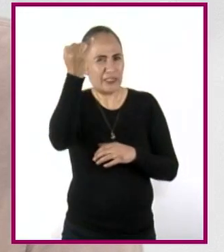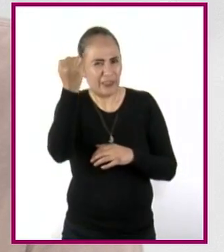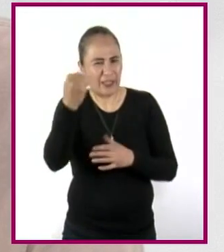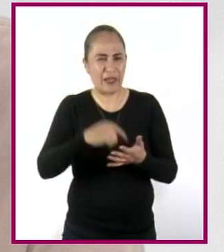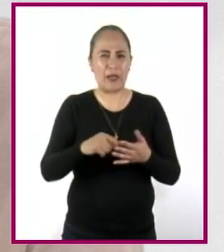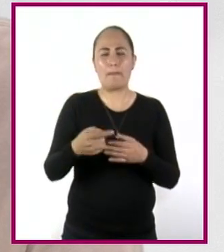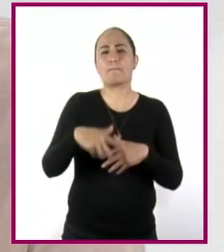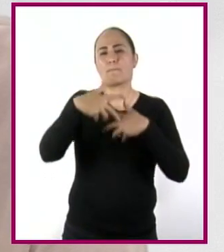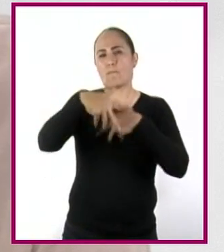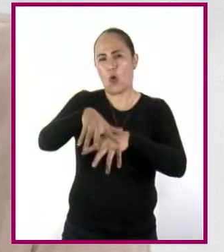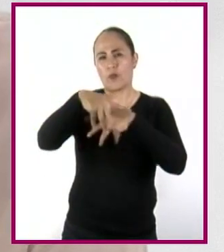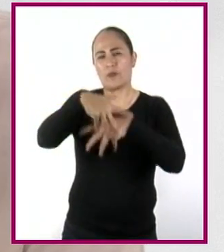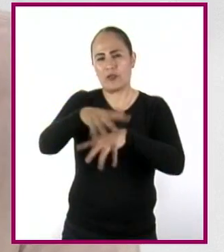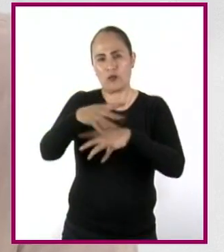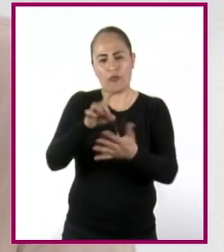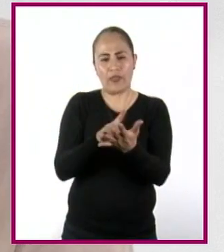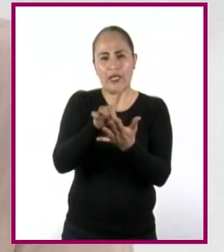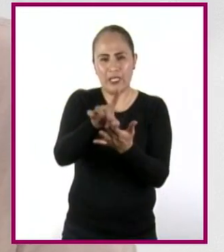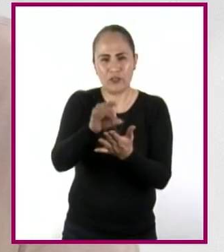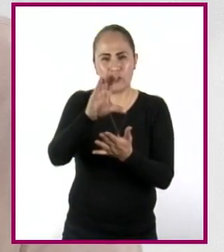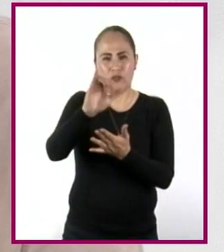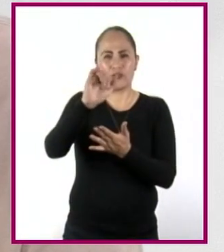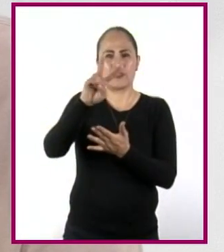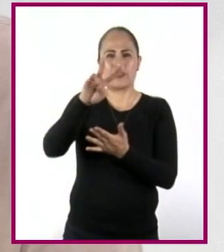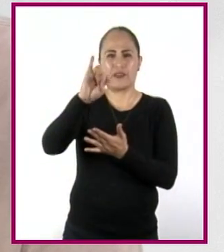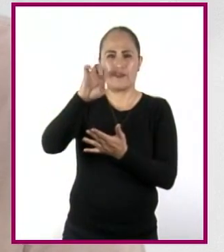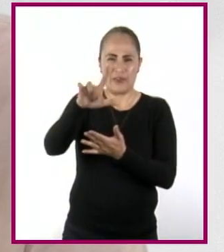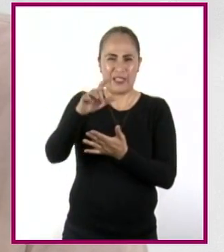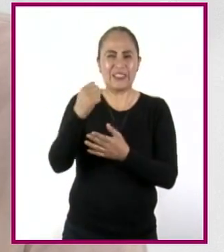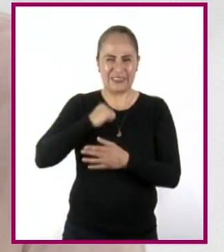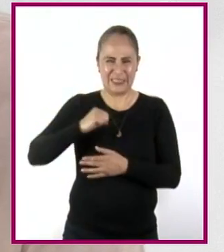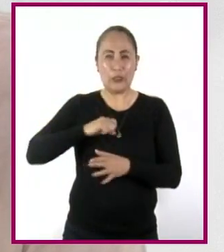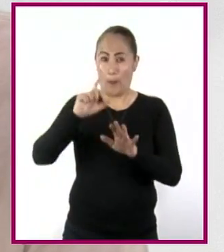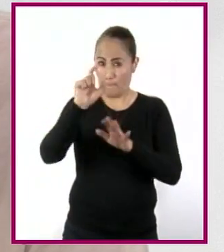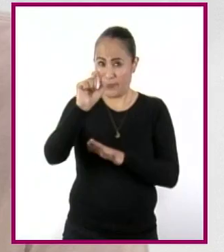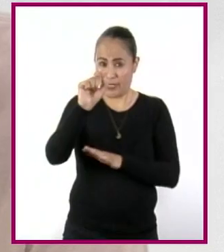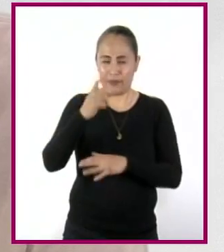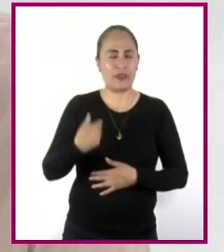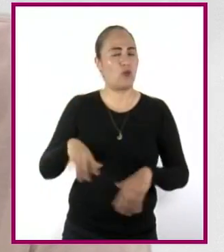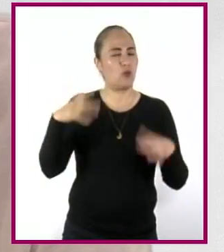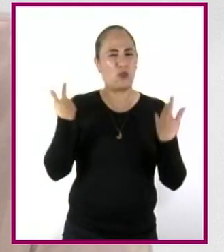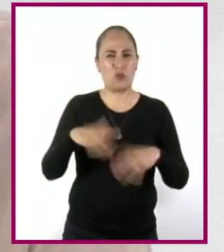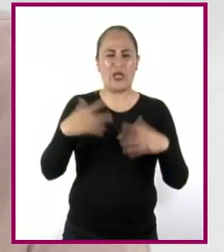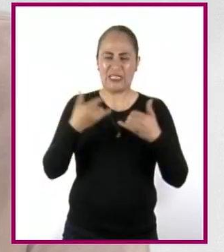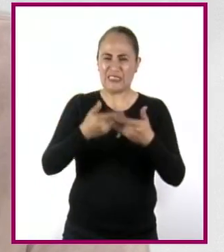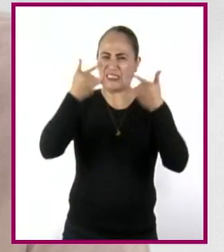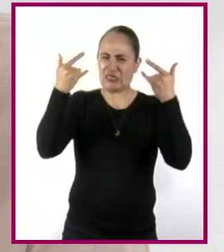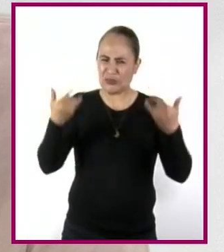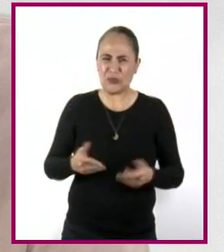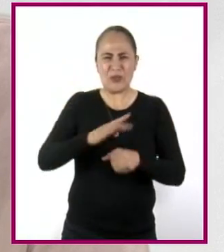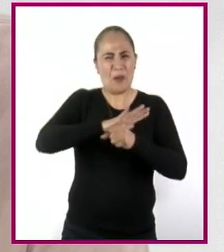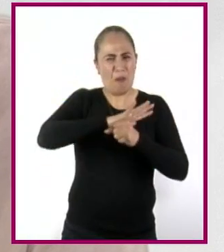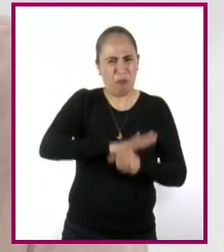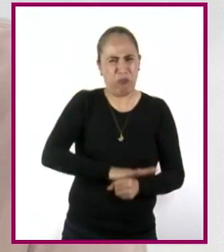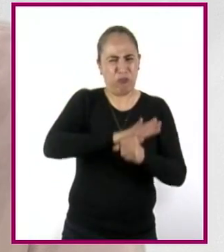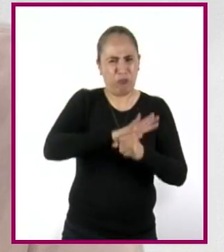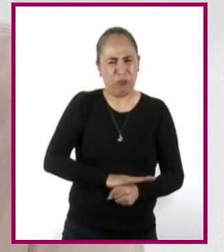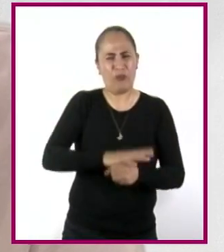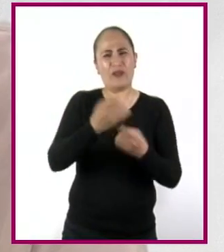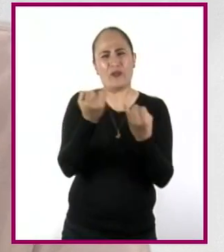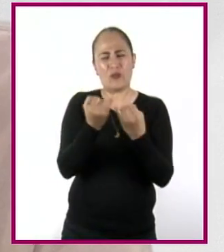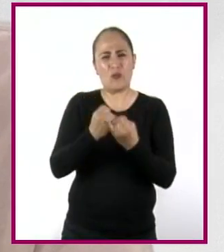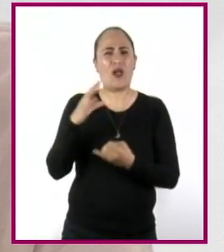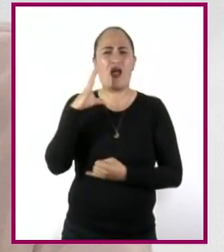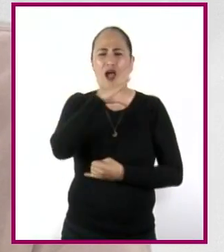movimiento por los derechos civiles en el siglo XX, algo que fue producto de una larga historia de represión y segregación a los afroamericanos y